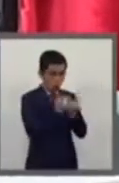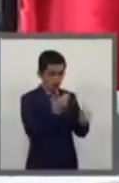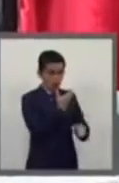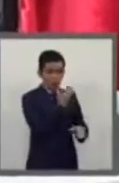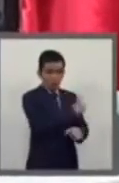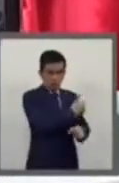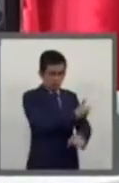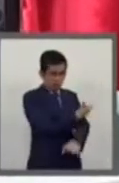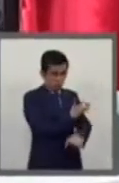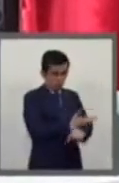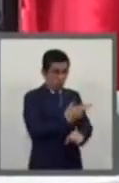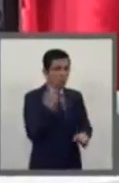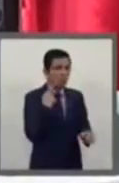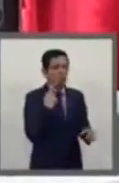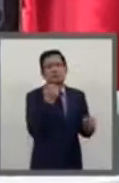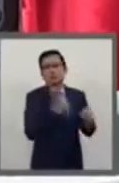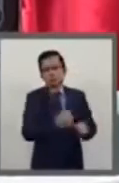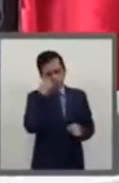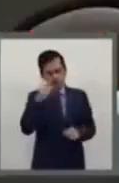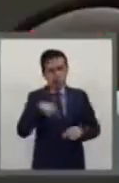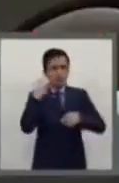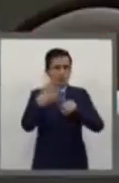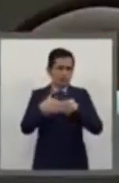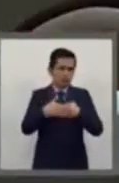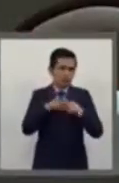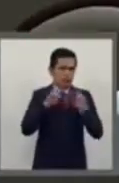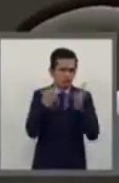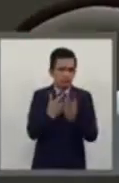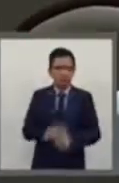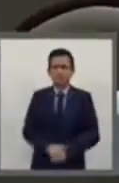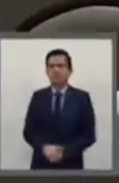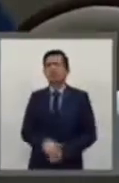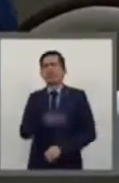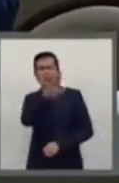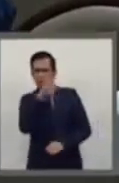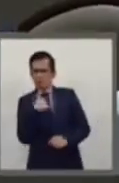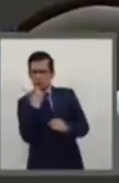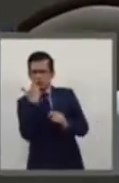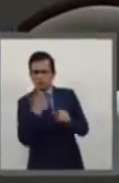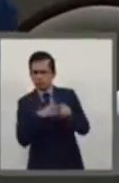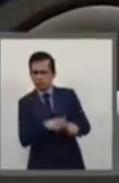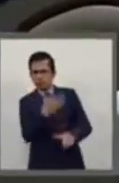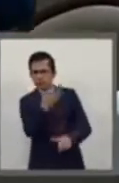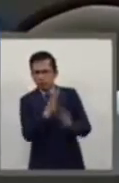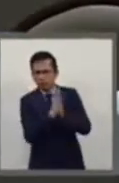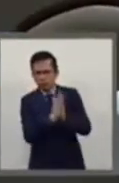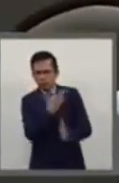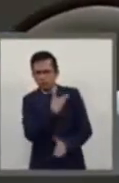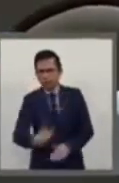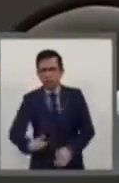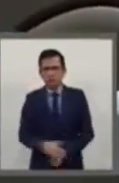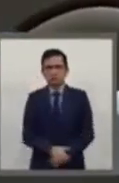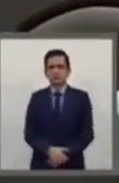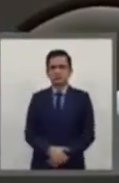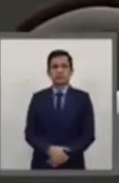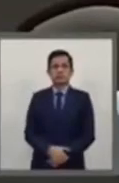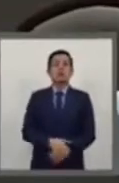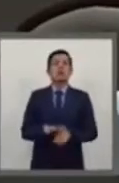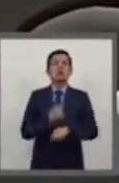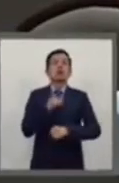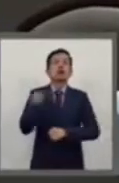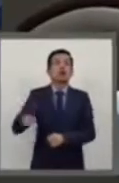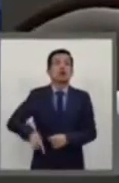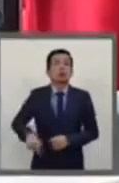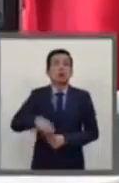será programado para la siguiente sesión. Sí, permítame continuar, por favor, presidente. Porque el gobernador Manuel Velasco... No,